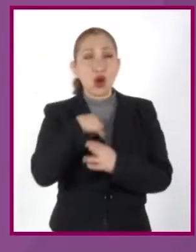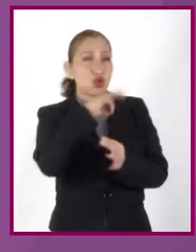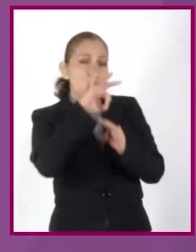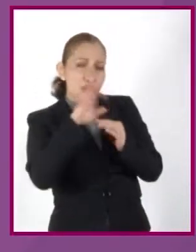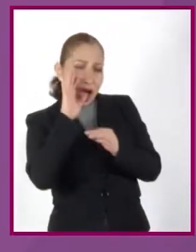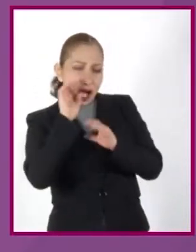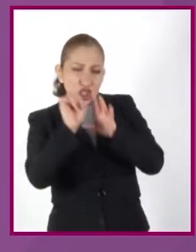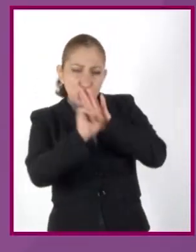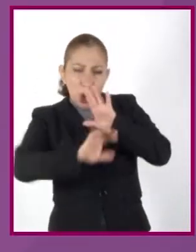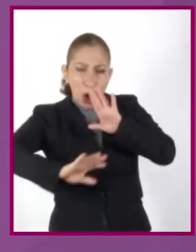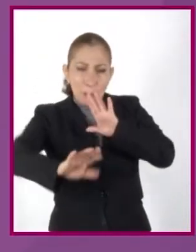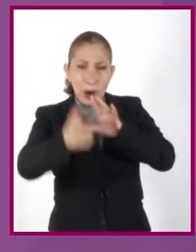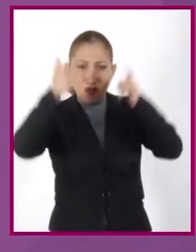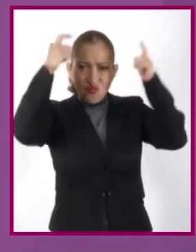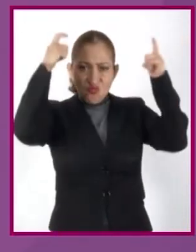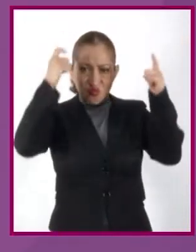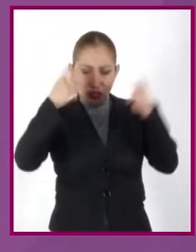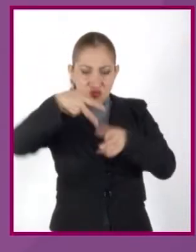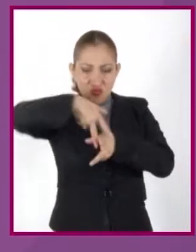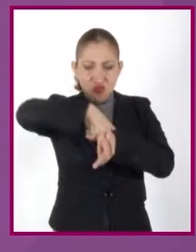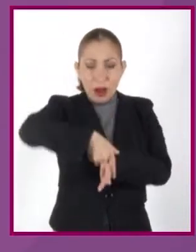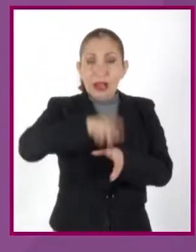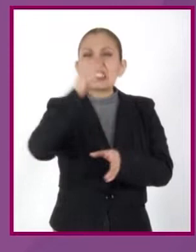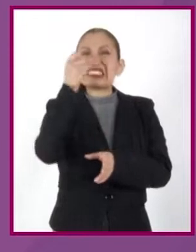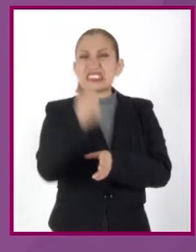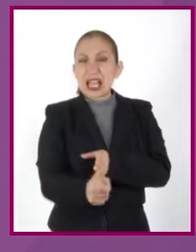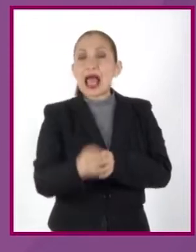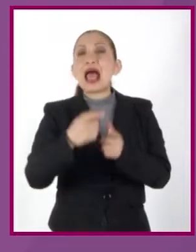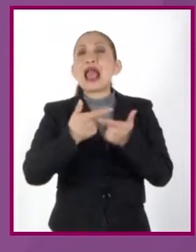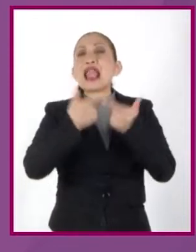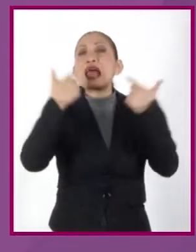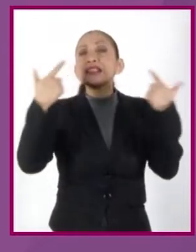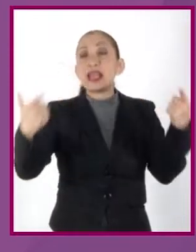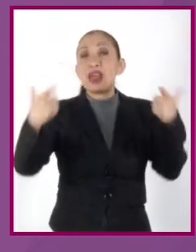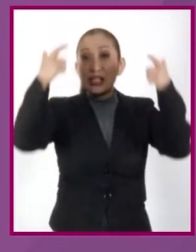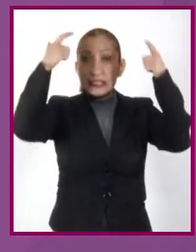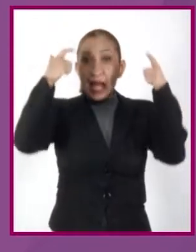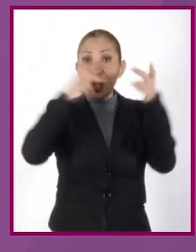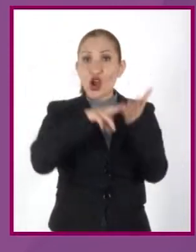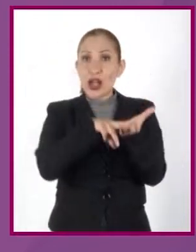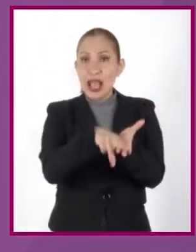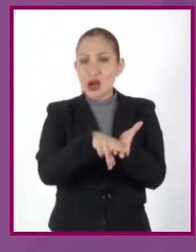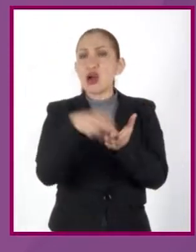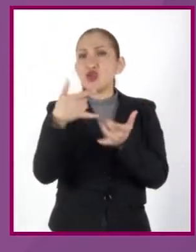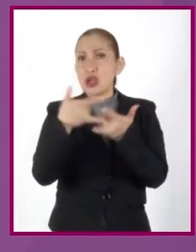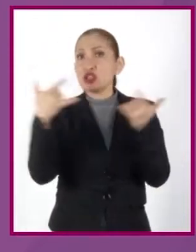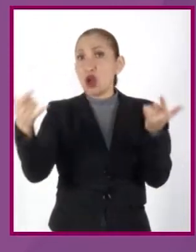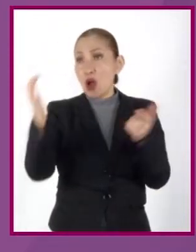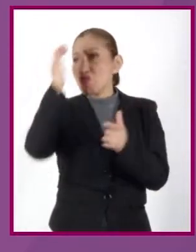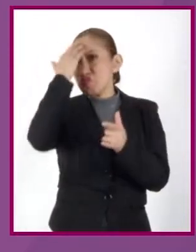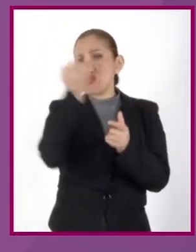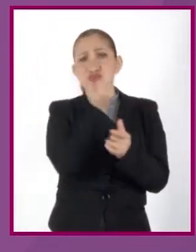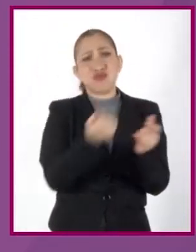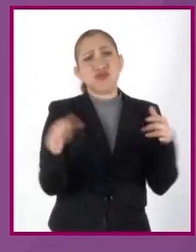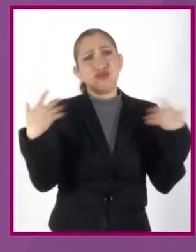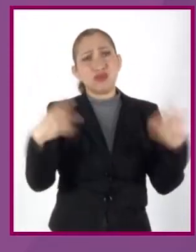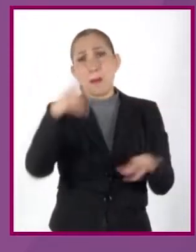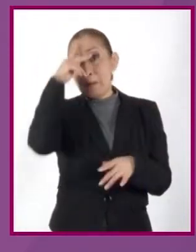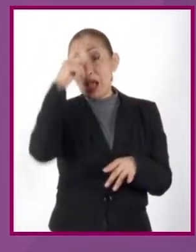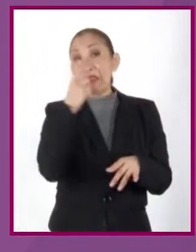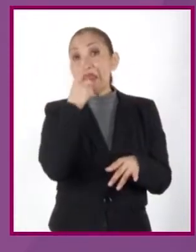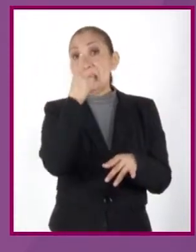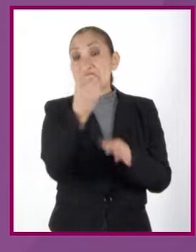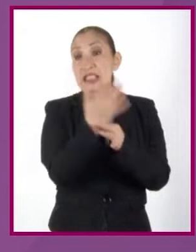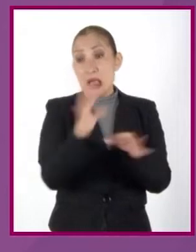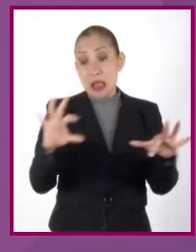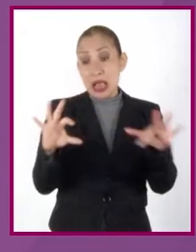esas sombras y el jinete vestido de charro, creo que se trata de la leyenda del charro negro. Es un relato muy conocido en México y dicen que